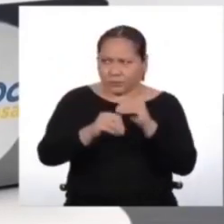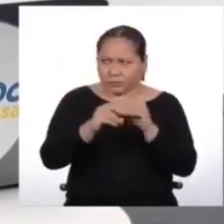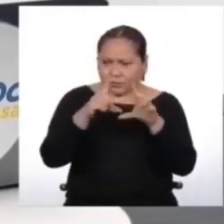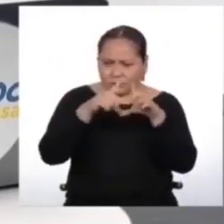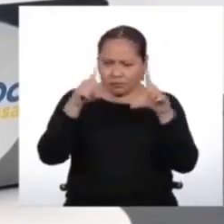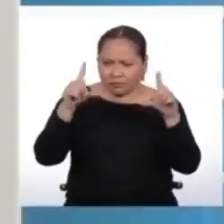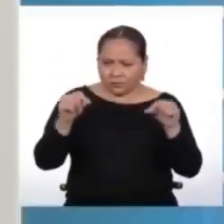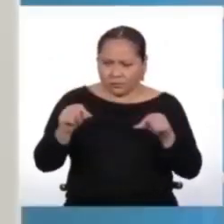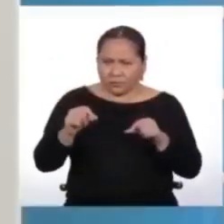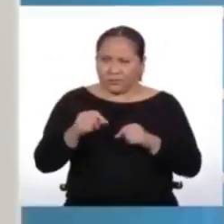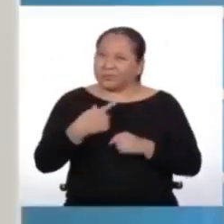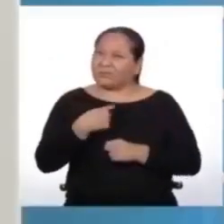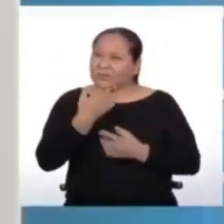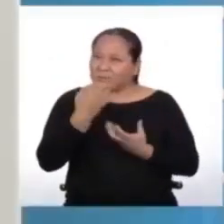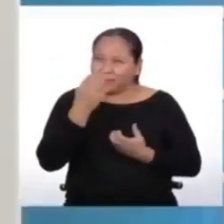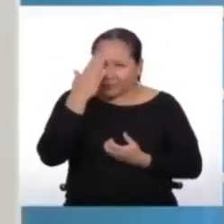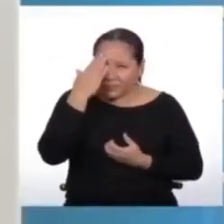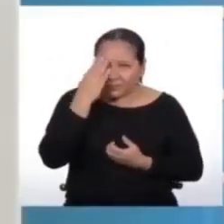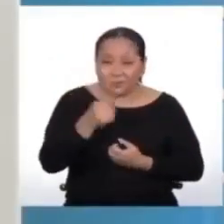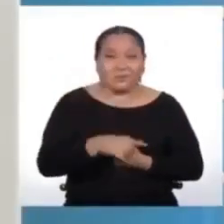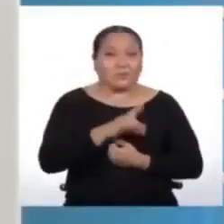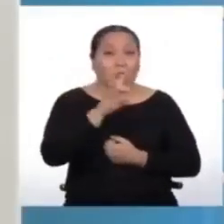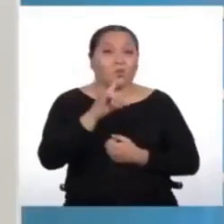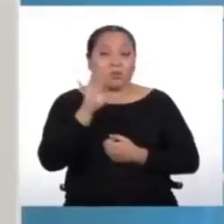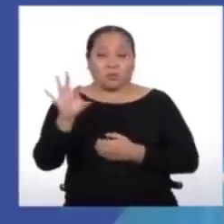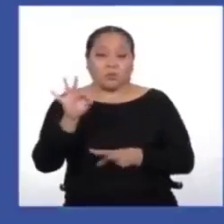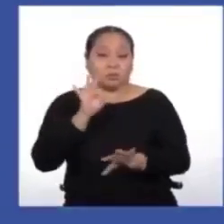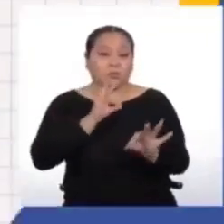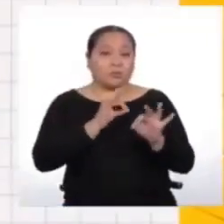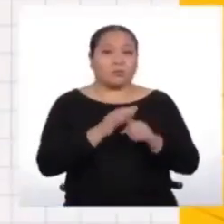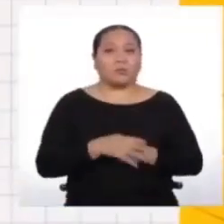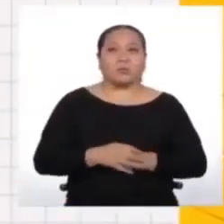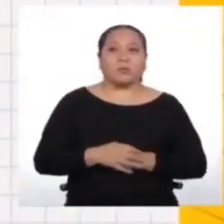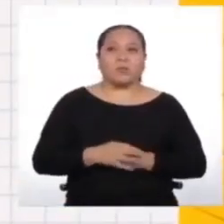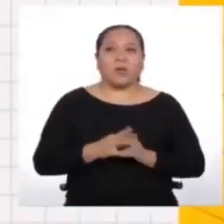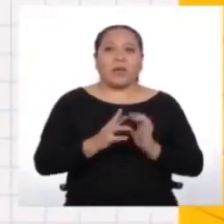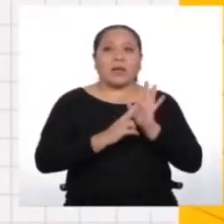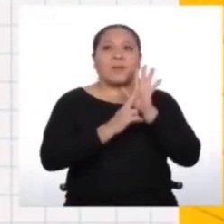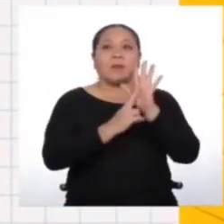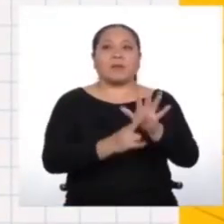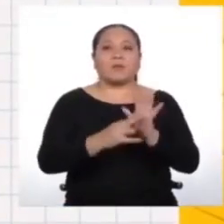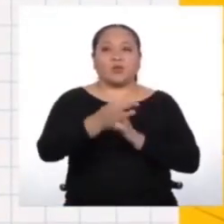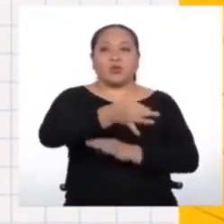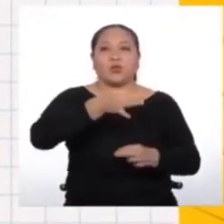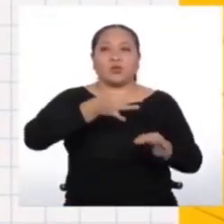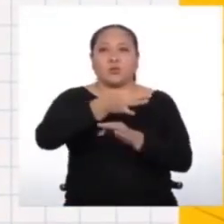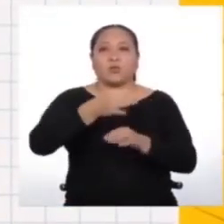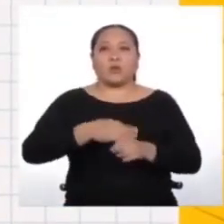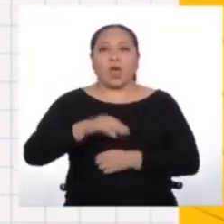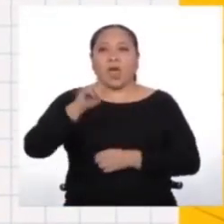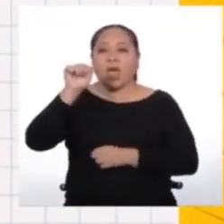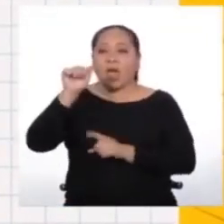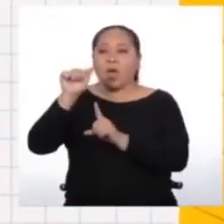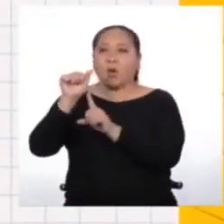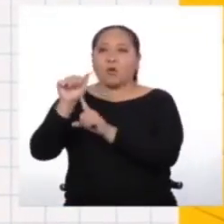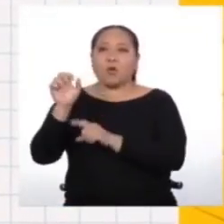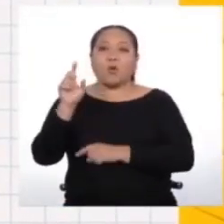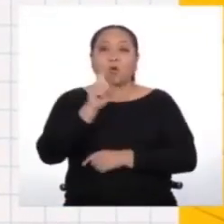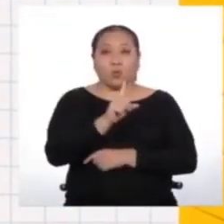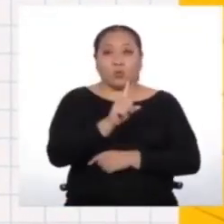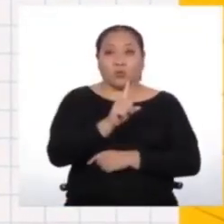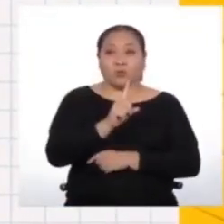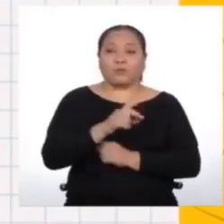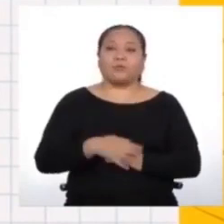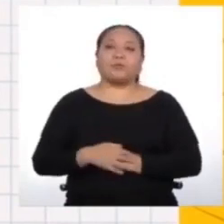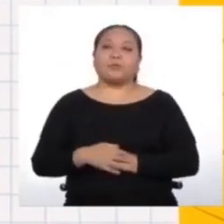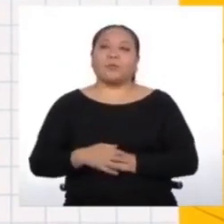cómo es eso. Claro que sí, usemos una de las fórmulas. Reemplacemos los valores. El primer término, que es a sub 1, es